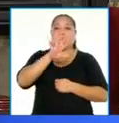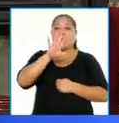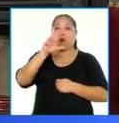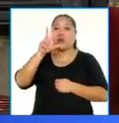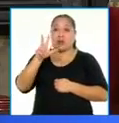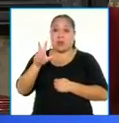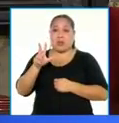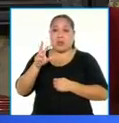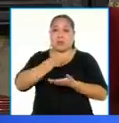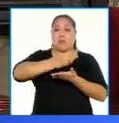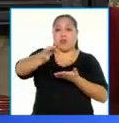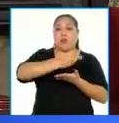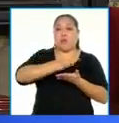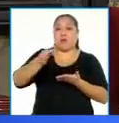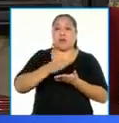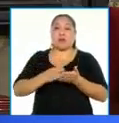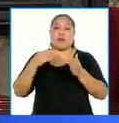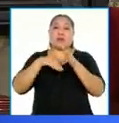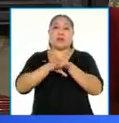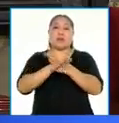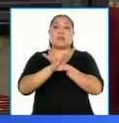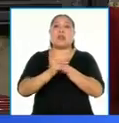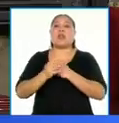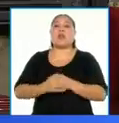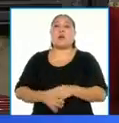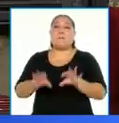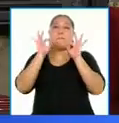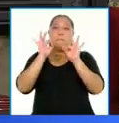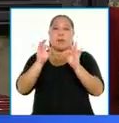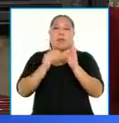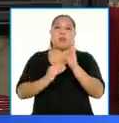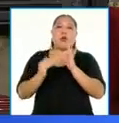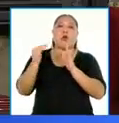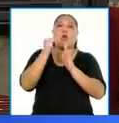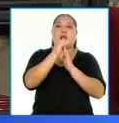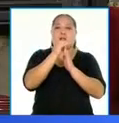53 provincias se encuentran en nivel de riesgo alto.